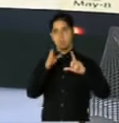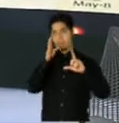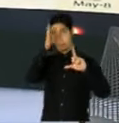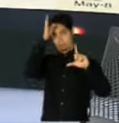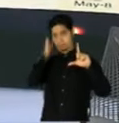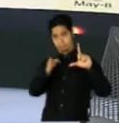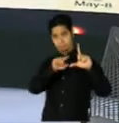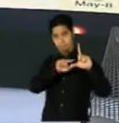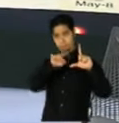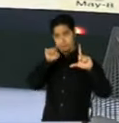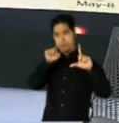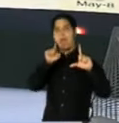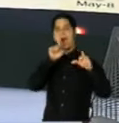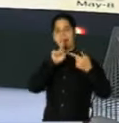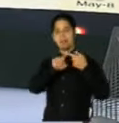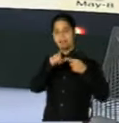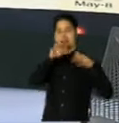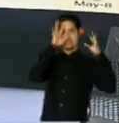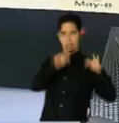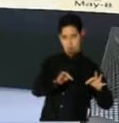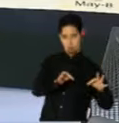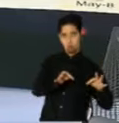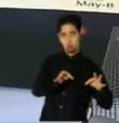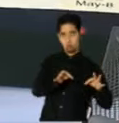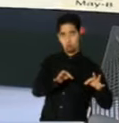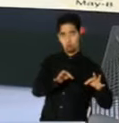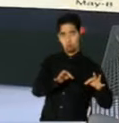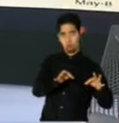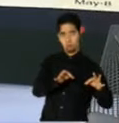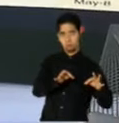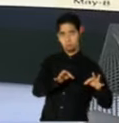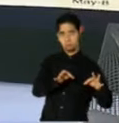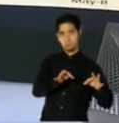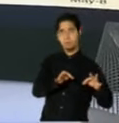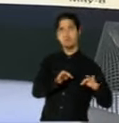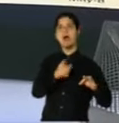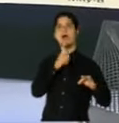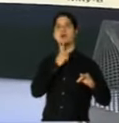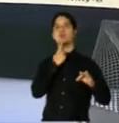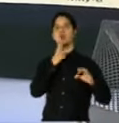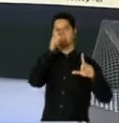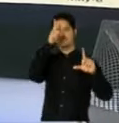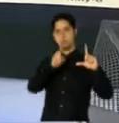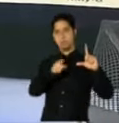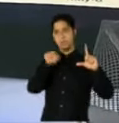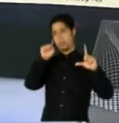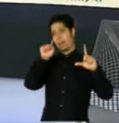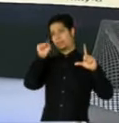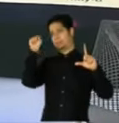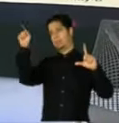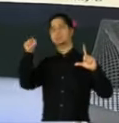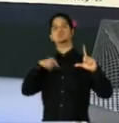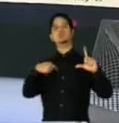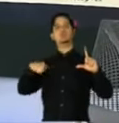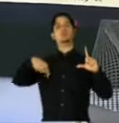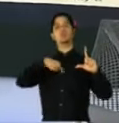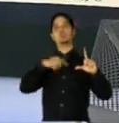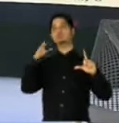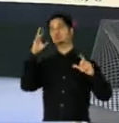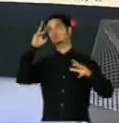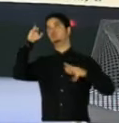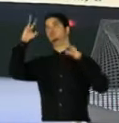nosotros, confirmados, ¿verdad? Y ya después de esta línea que está vertical roja, son los casos que se están proyectando. Esto es una